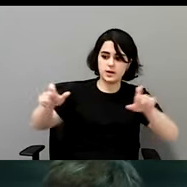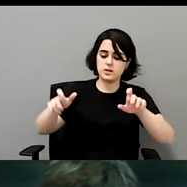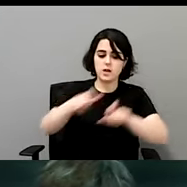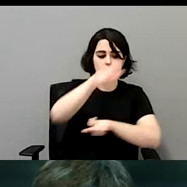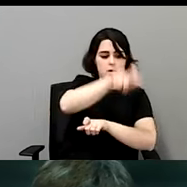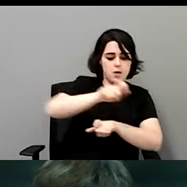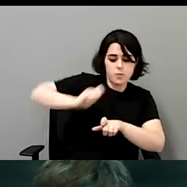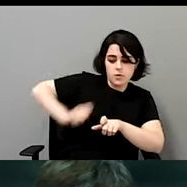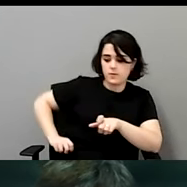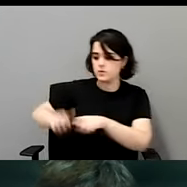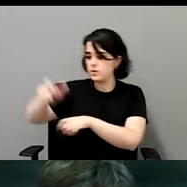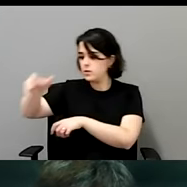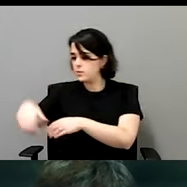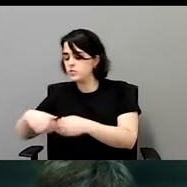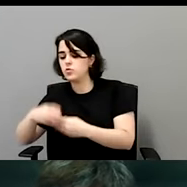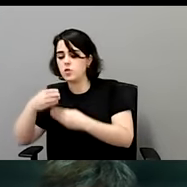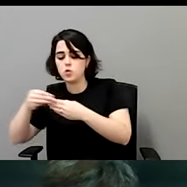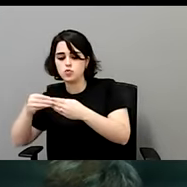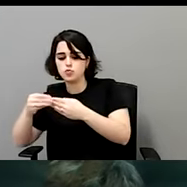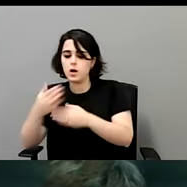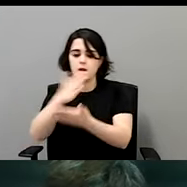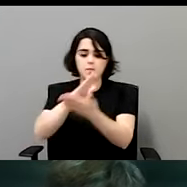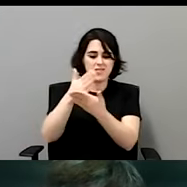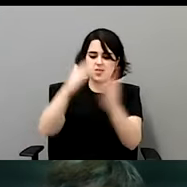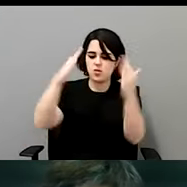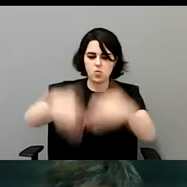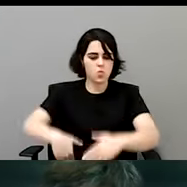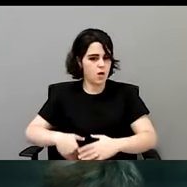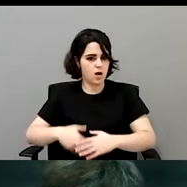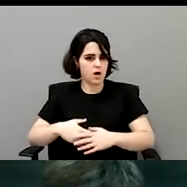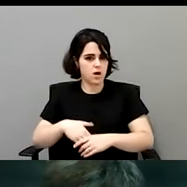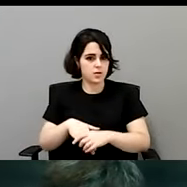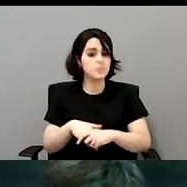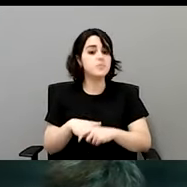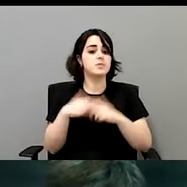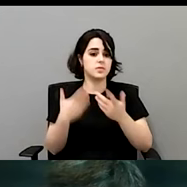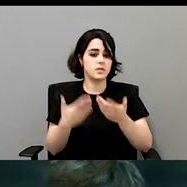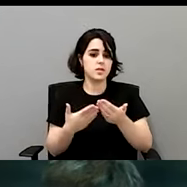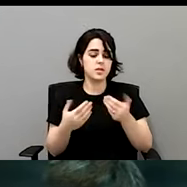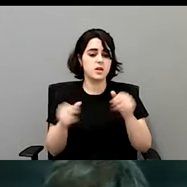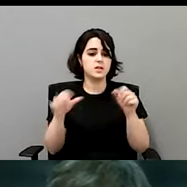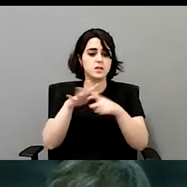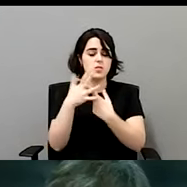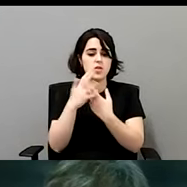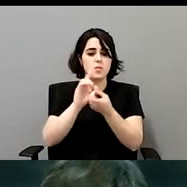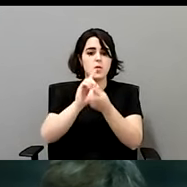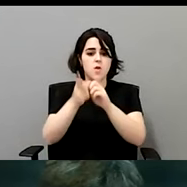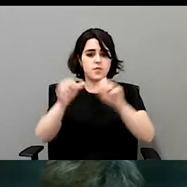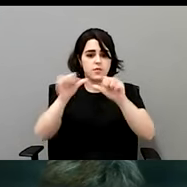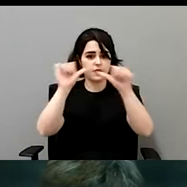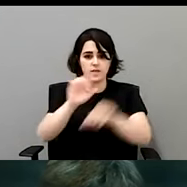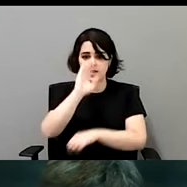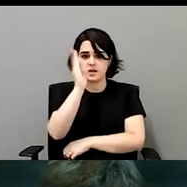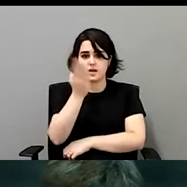Bien, en cambio, en la modalidad directa hay un intermediario, que es la empresa que